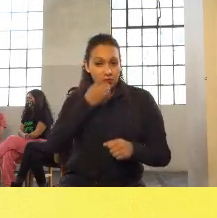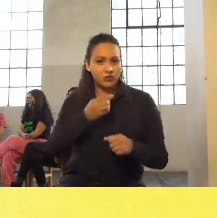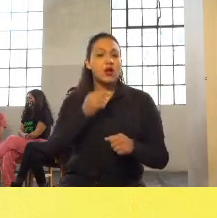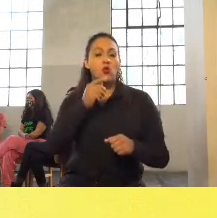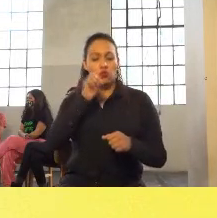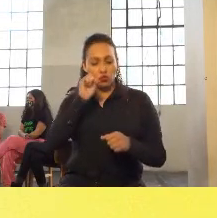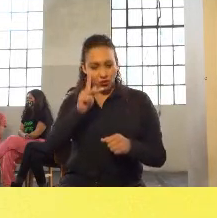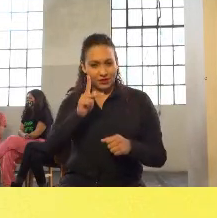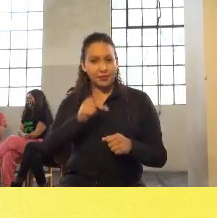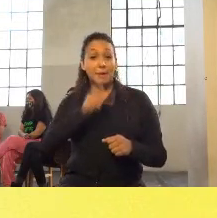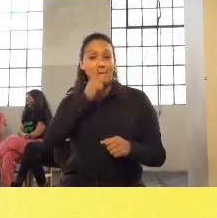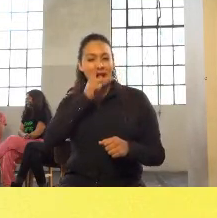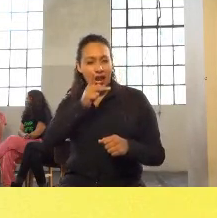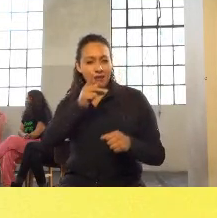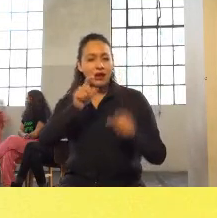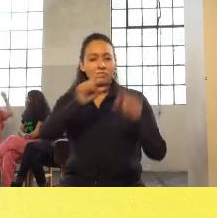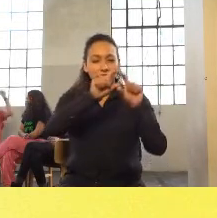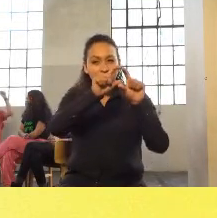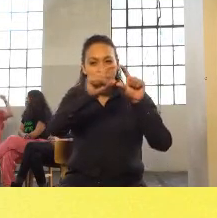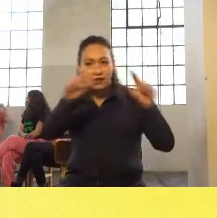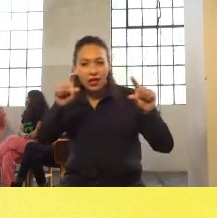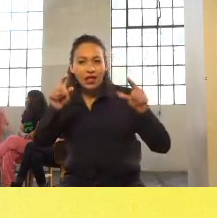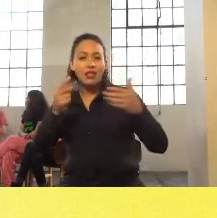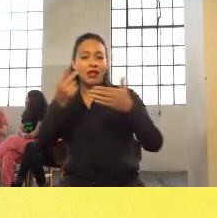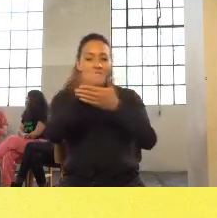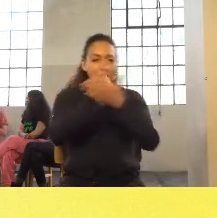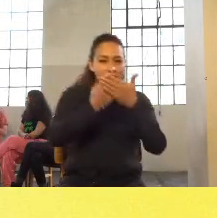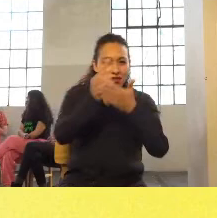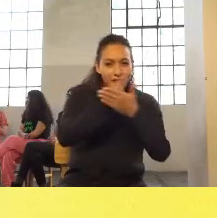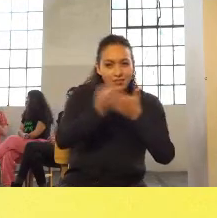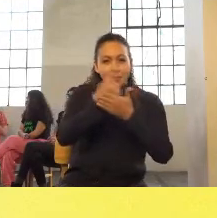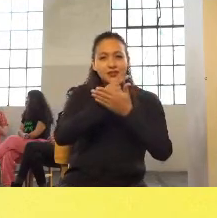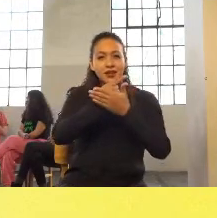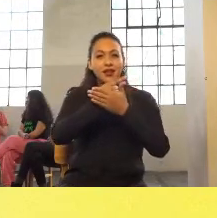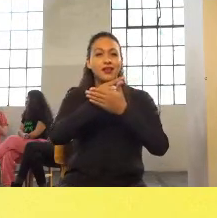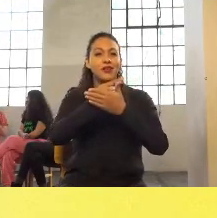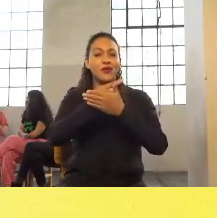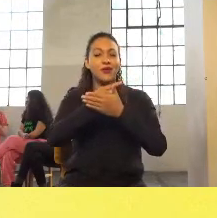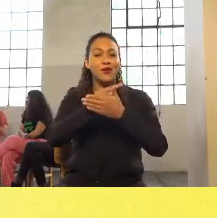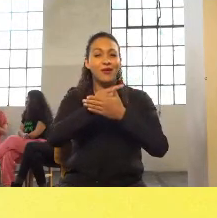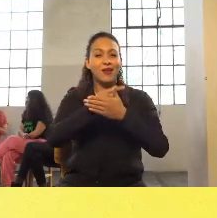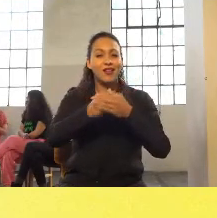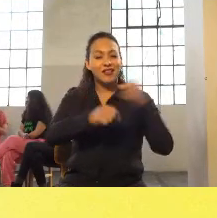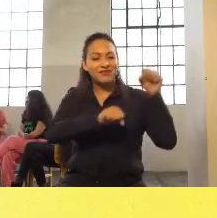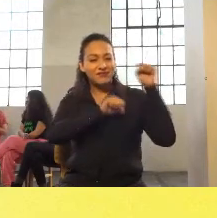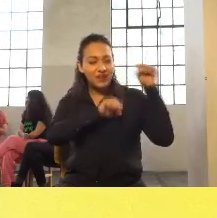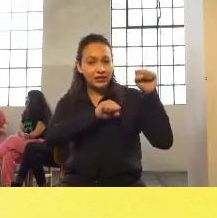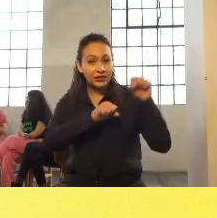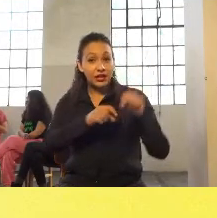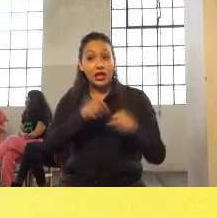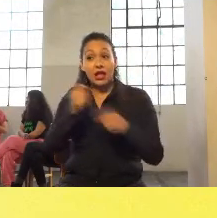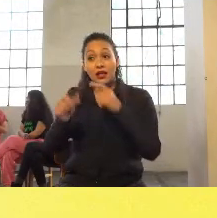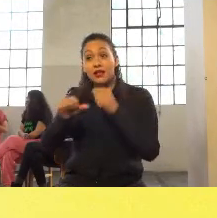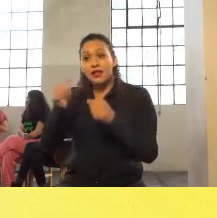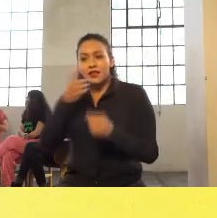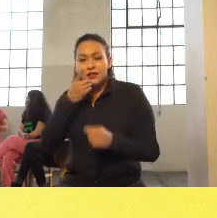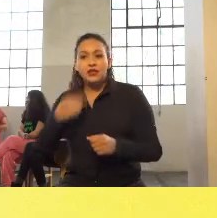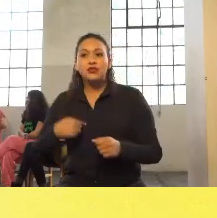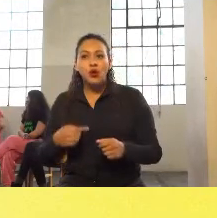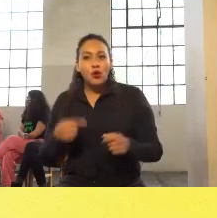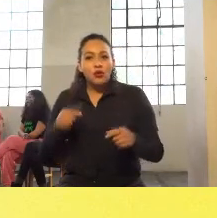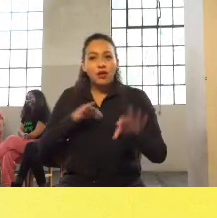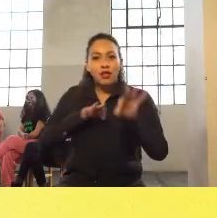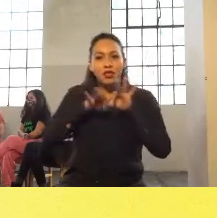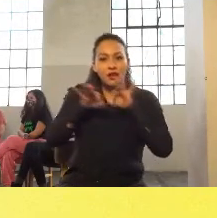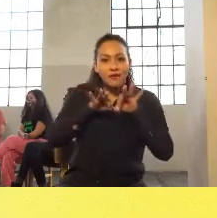y nuestro logo del grupo en WhatsApp era un puñito en alto, ¿no? Y había unos que decían, no, yo trabajo con gobierno federal, o sea,